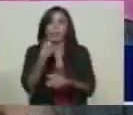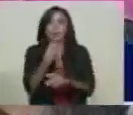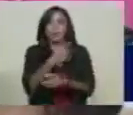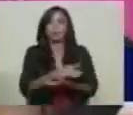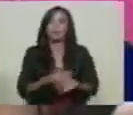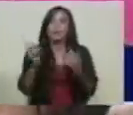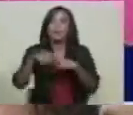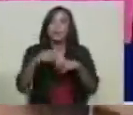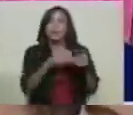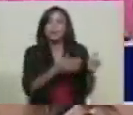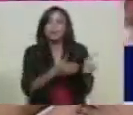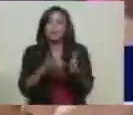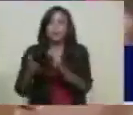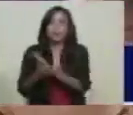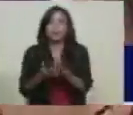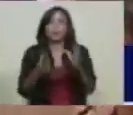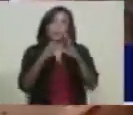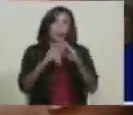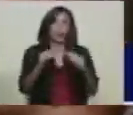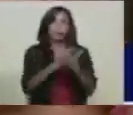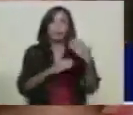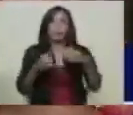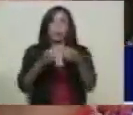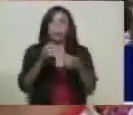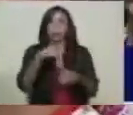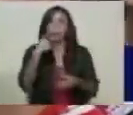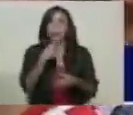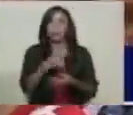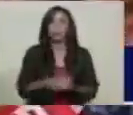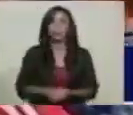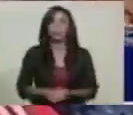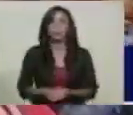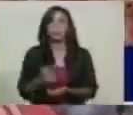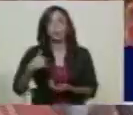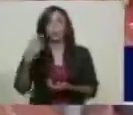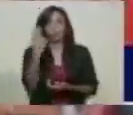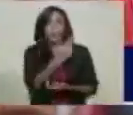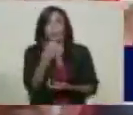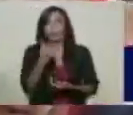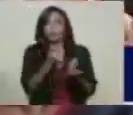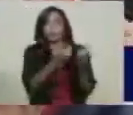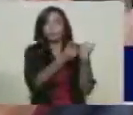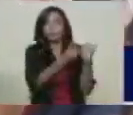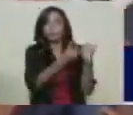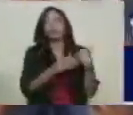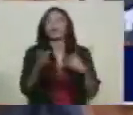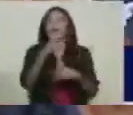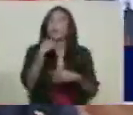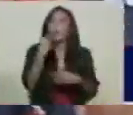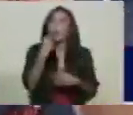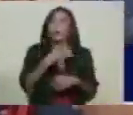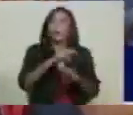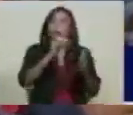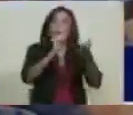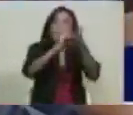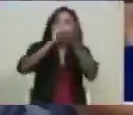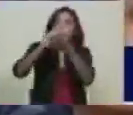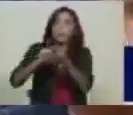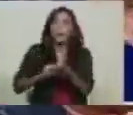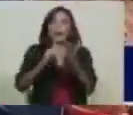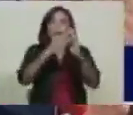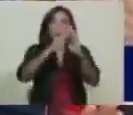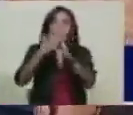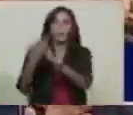de organización de base de nuestro partido. Y nos comprometemos a llegar al joven por comunidad,